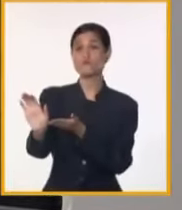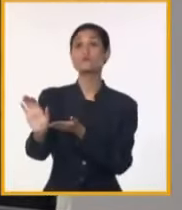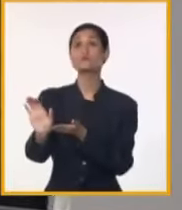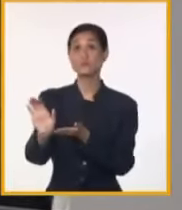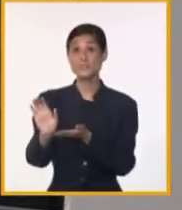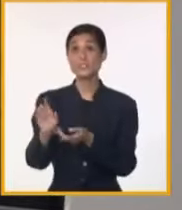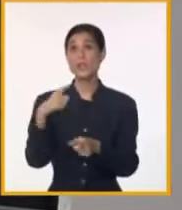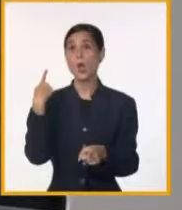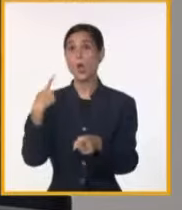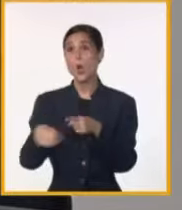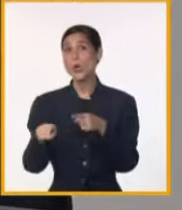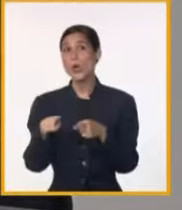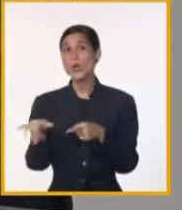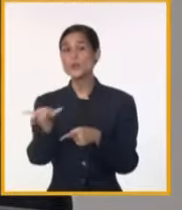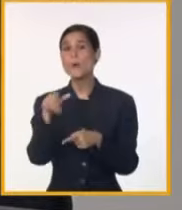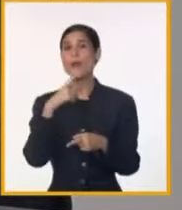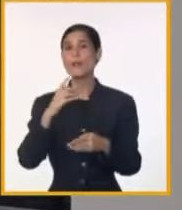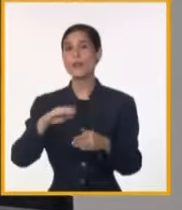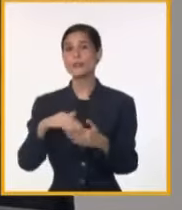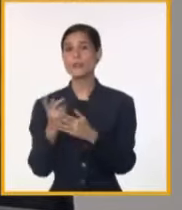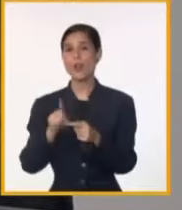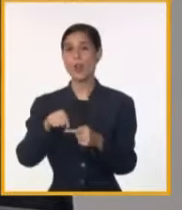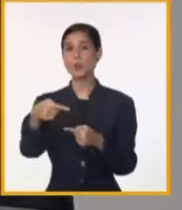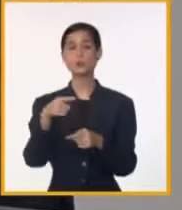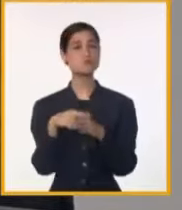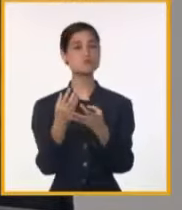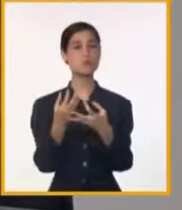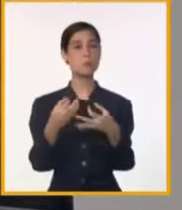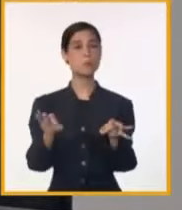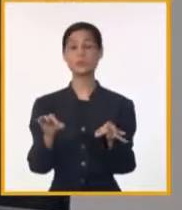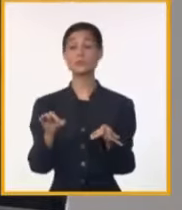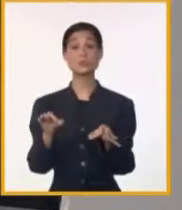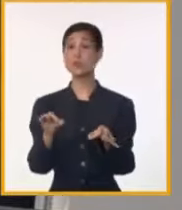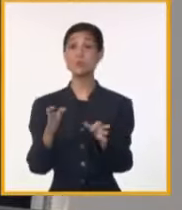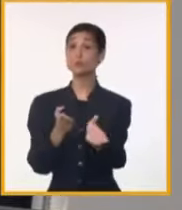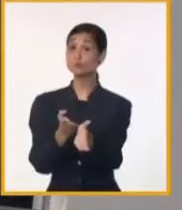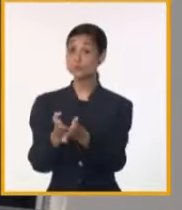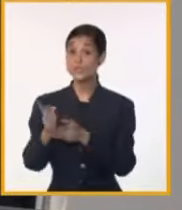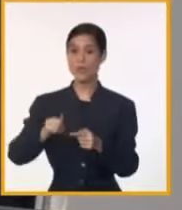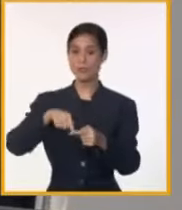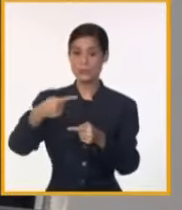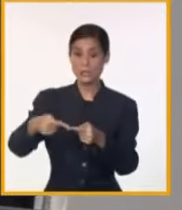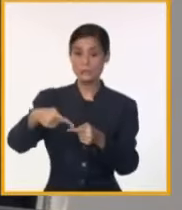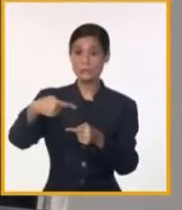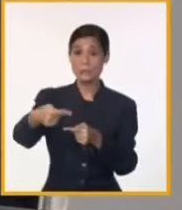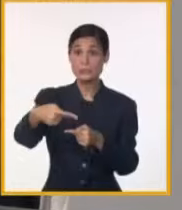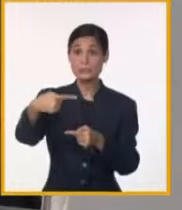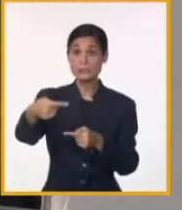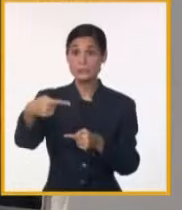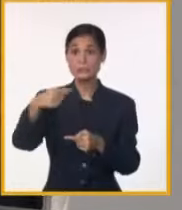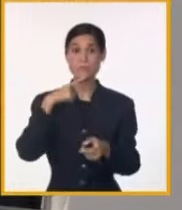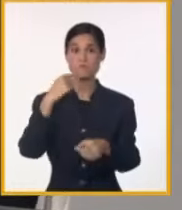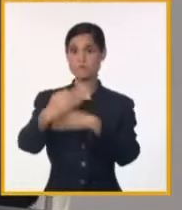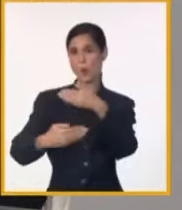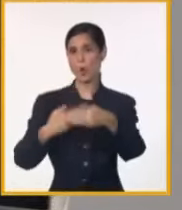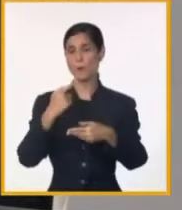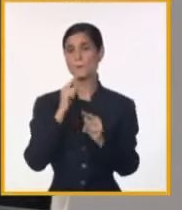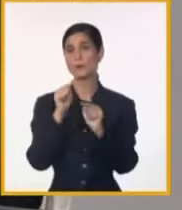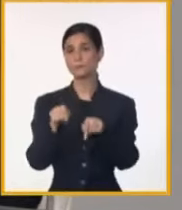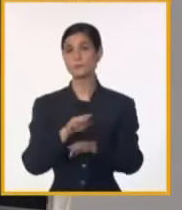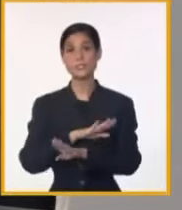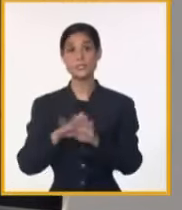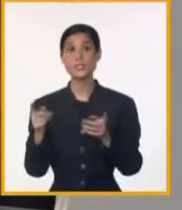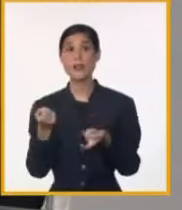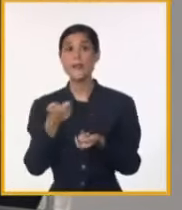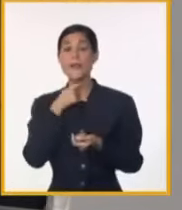Todo todo en paz y armonía no fue así y eso a lo largo de estos 75 años en el